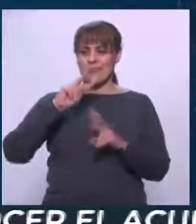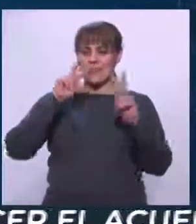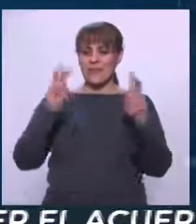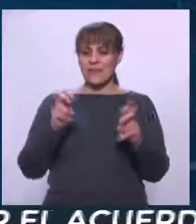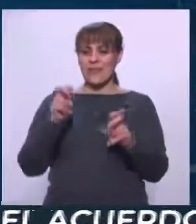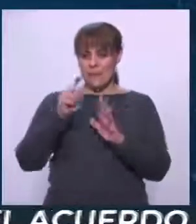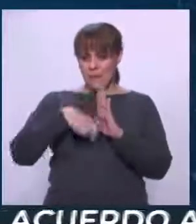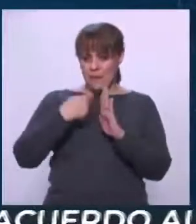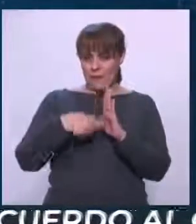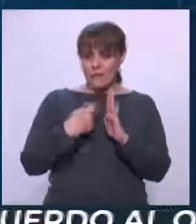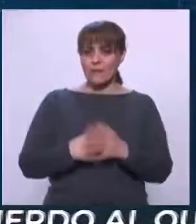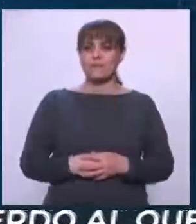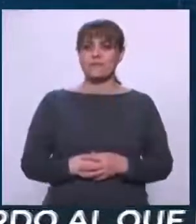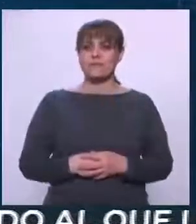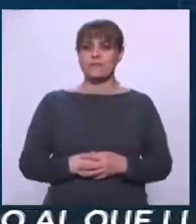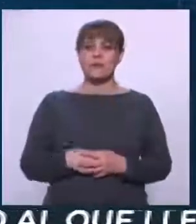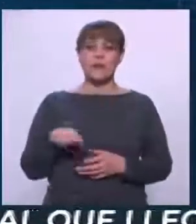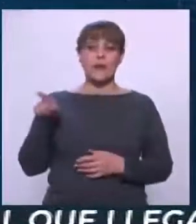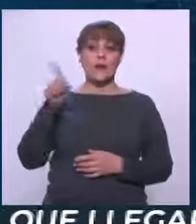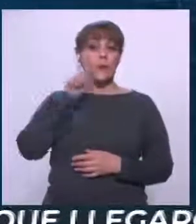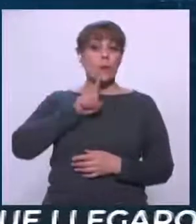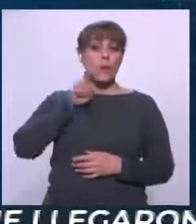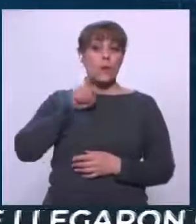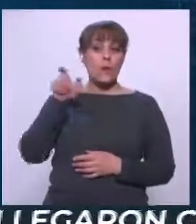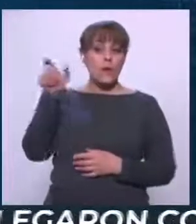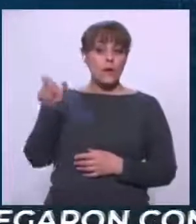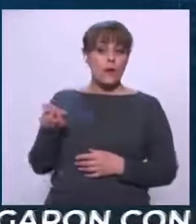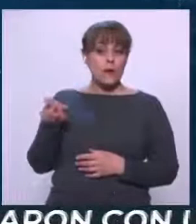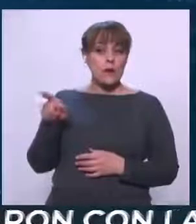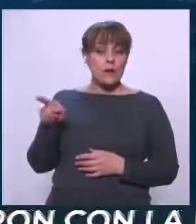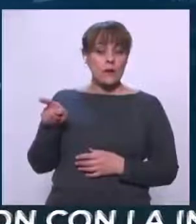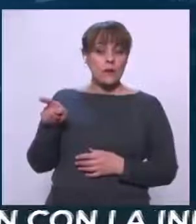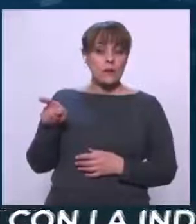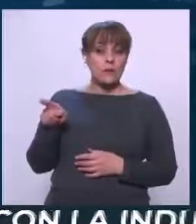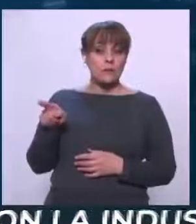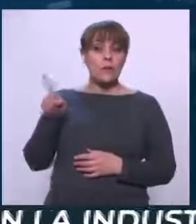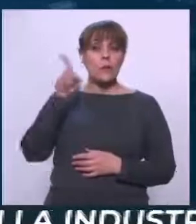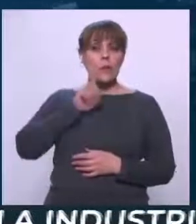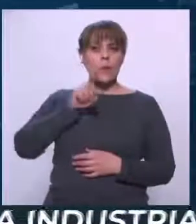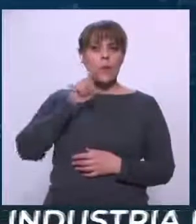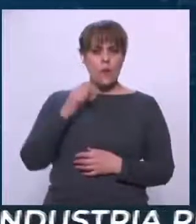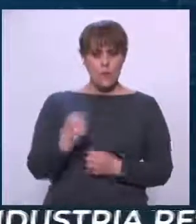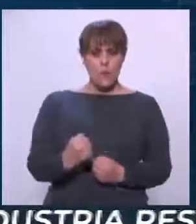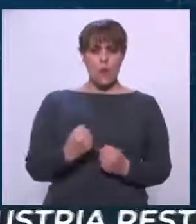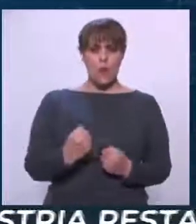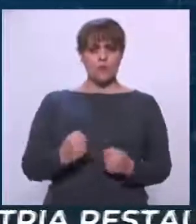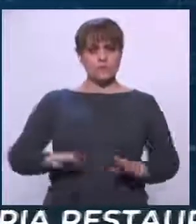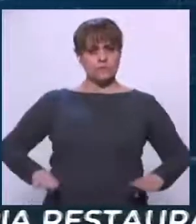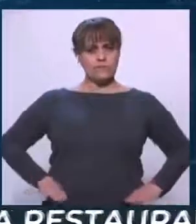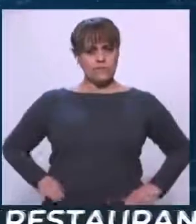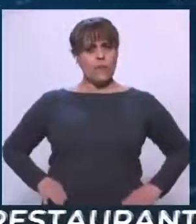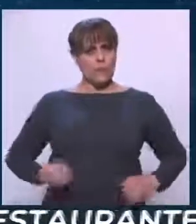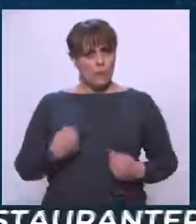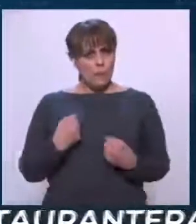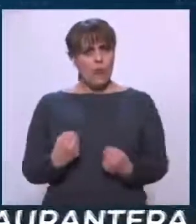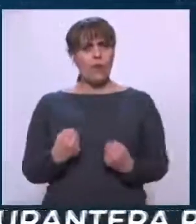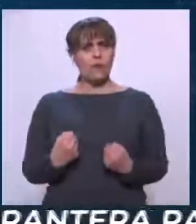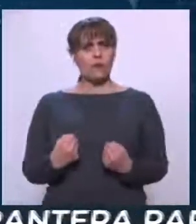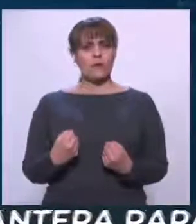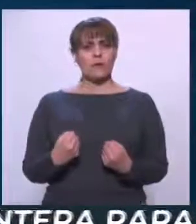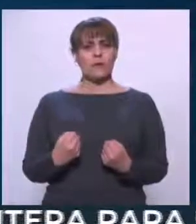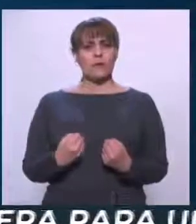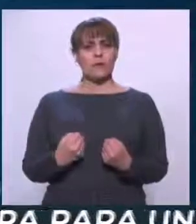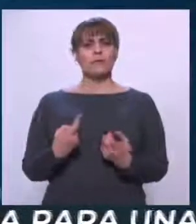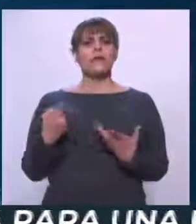Y era Evangelina, una mujer de carácter muy fuerte, que